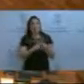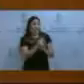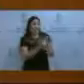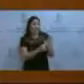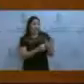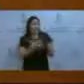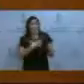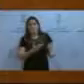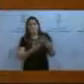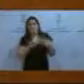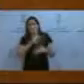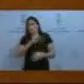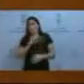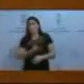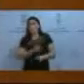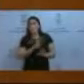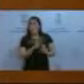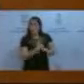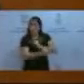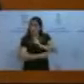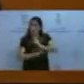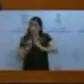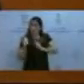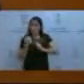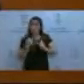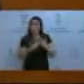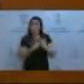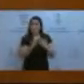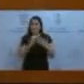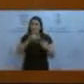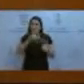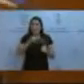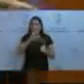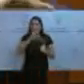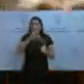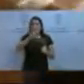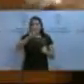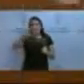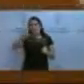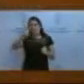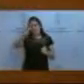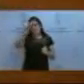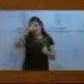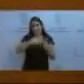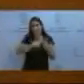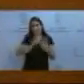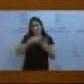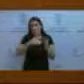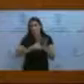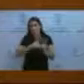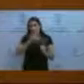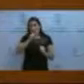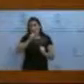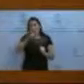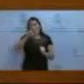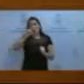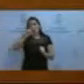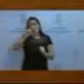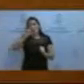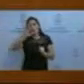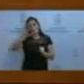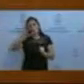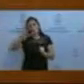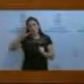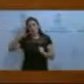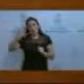pero aquí estamos hablando exactamente en agosto de 16.145 varones y 19.950 mujeres que no encuentran empleo.